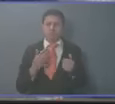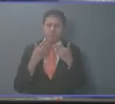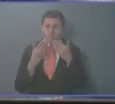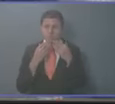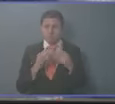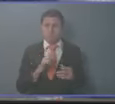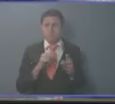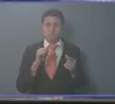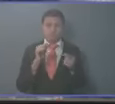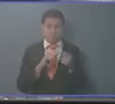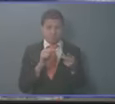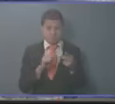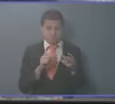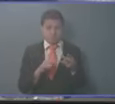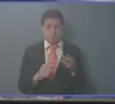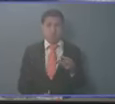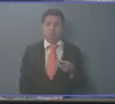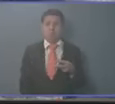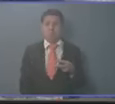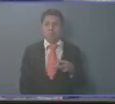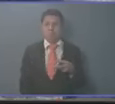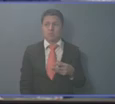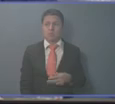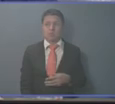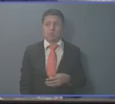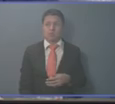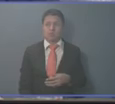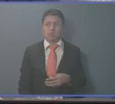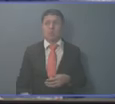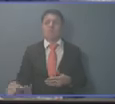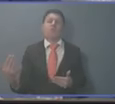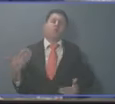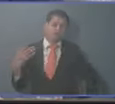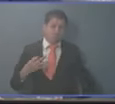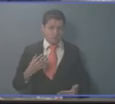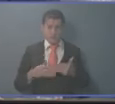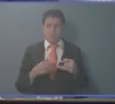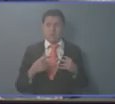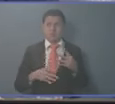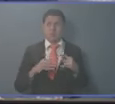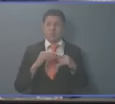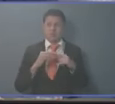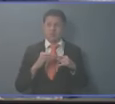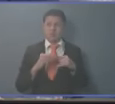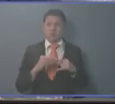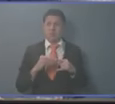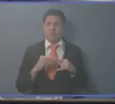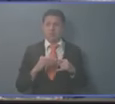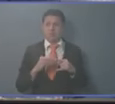la señalización de que debe de tener el carácter de ley especial